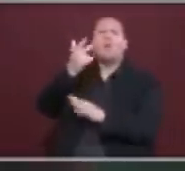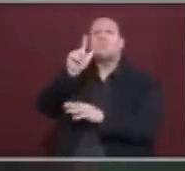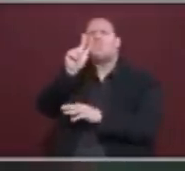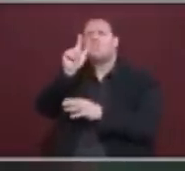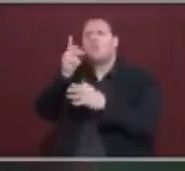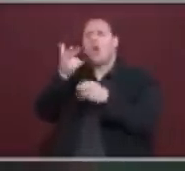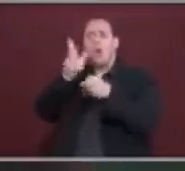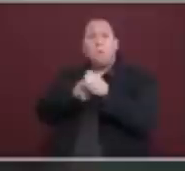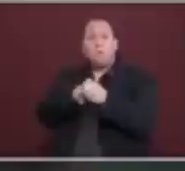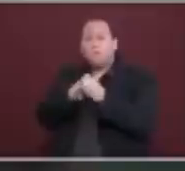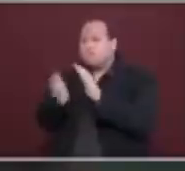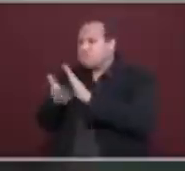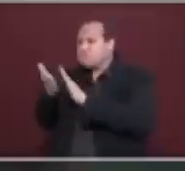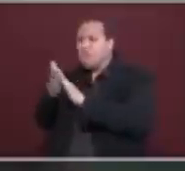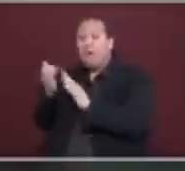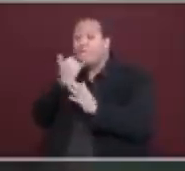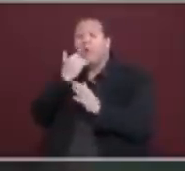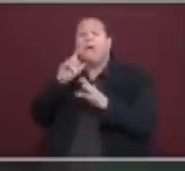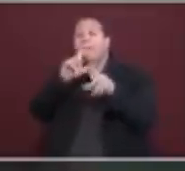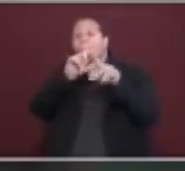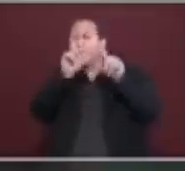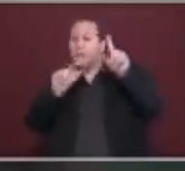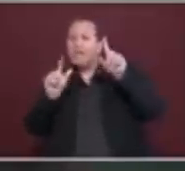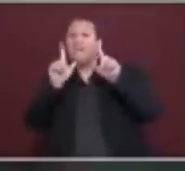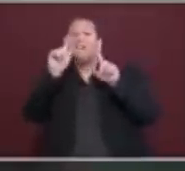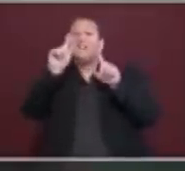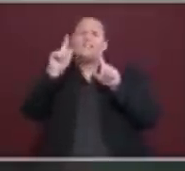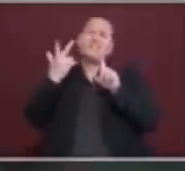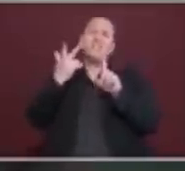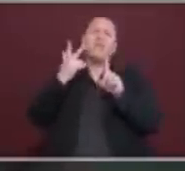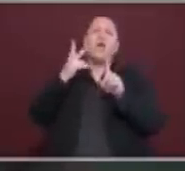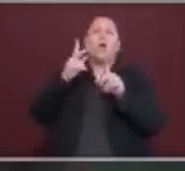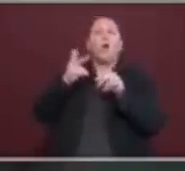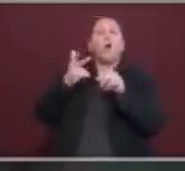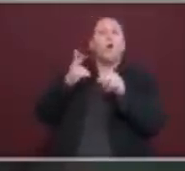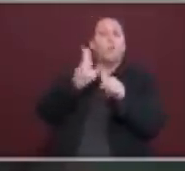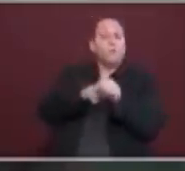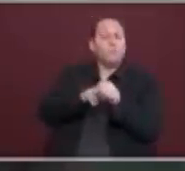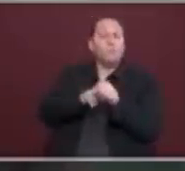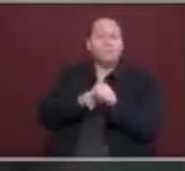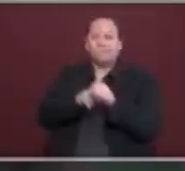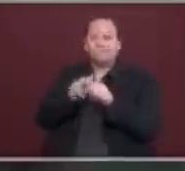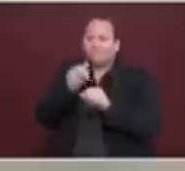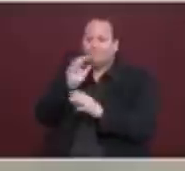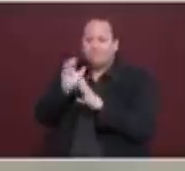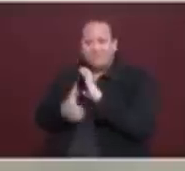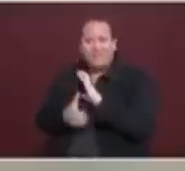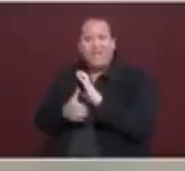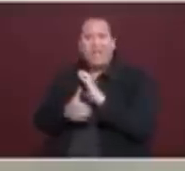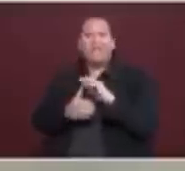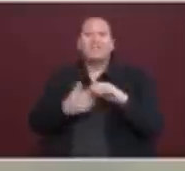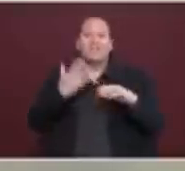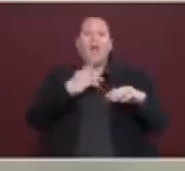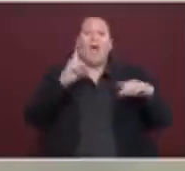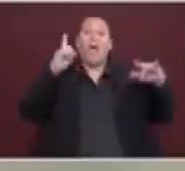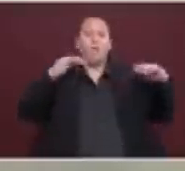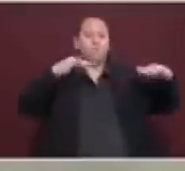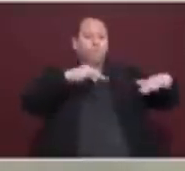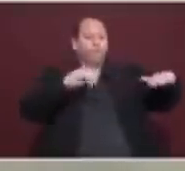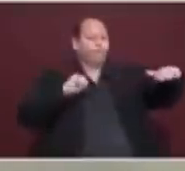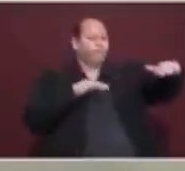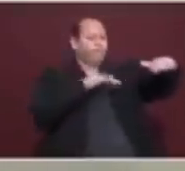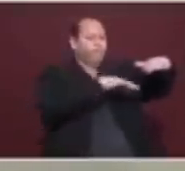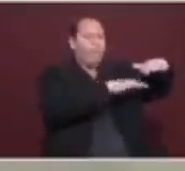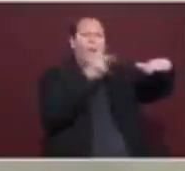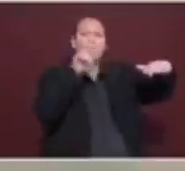presas inconclusas tenemos muchas obras públicas